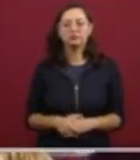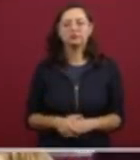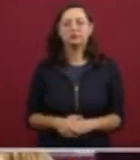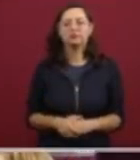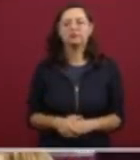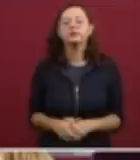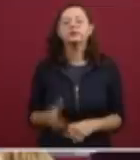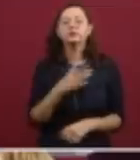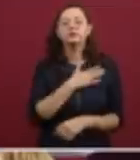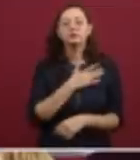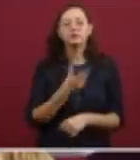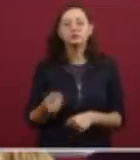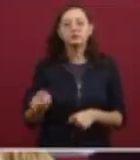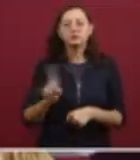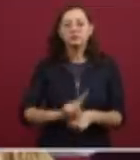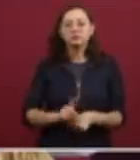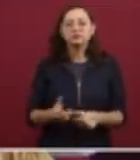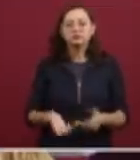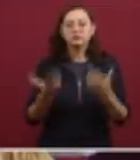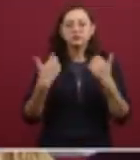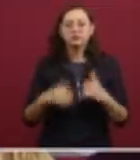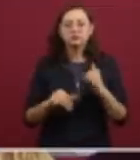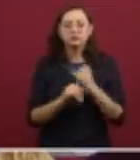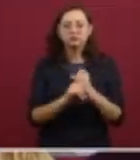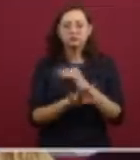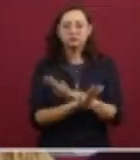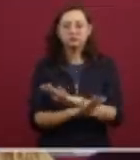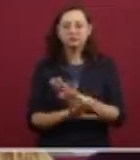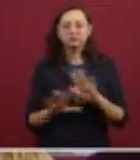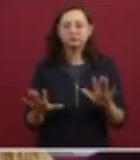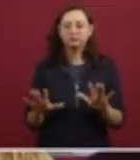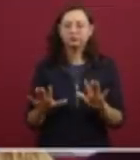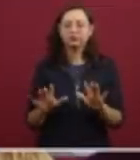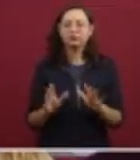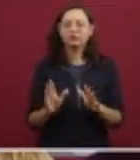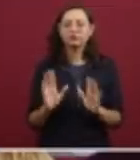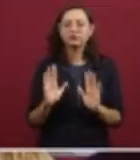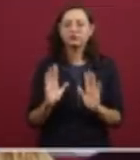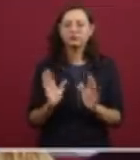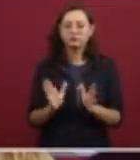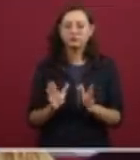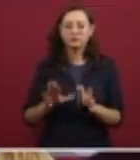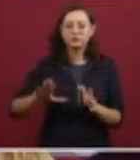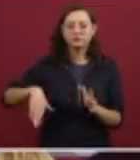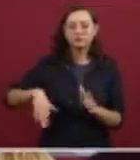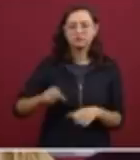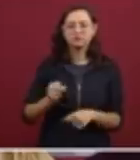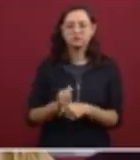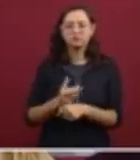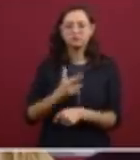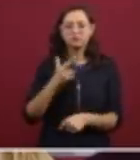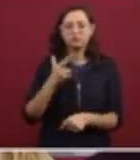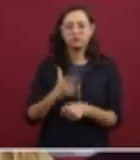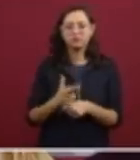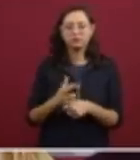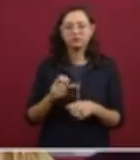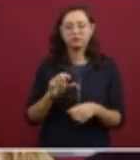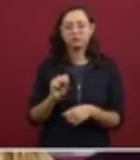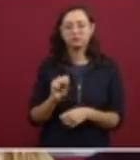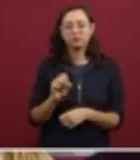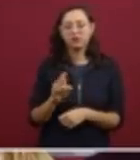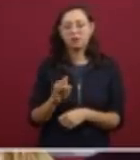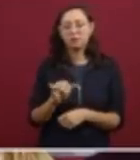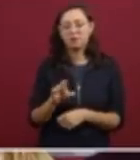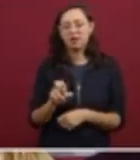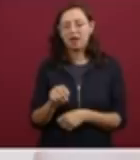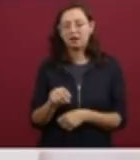Buenos días. Vamos a dar el informe de cómo vamos en lo que ya ha planteado la secretaria de Bienestar, la